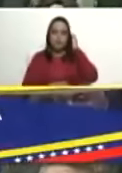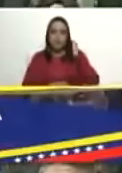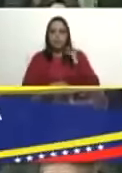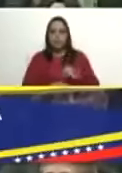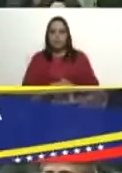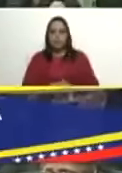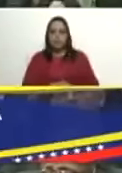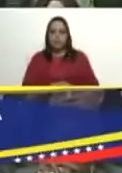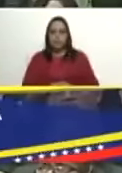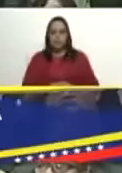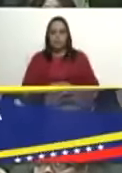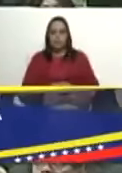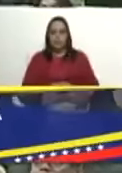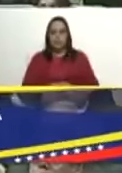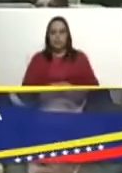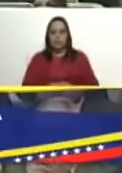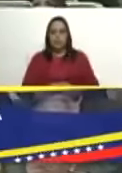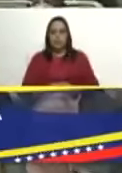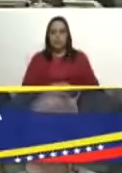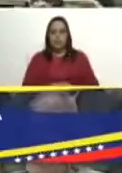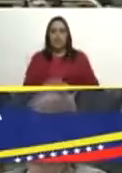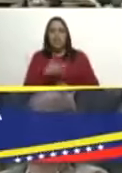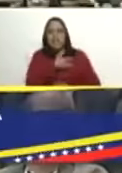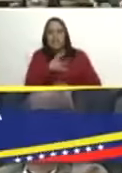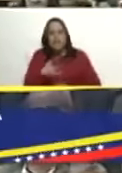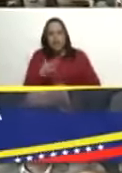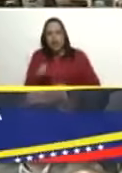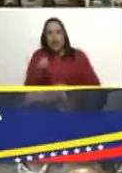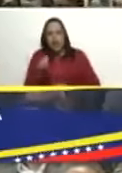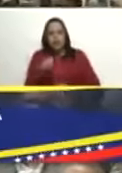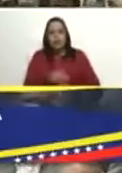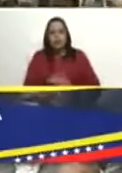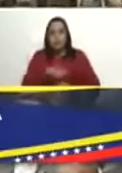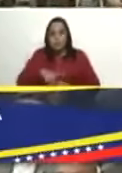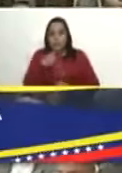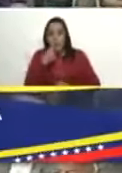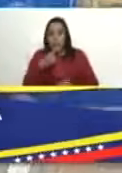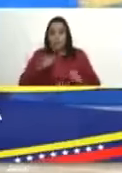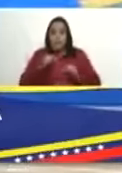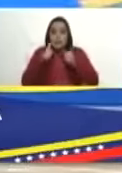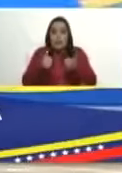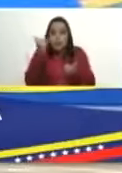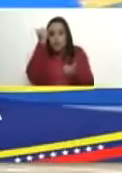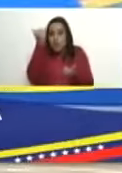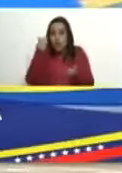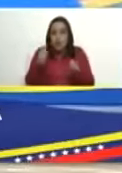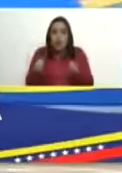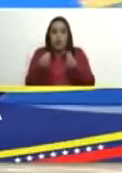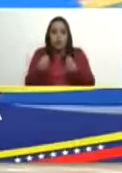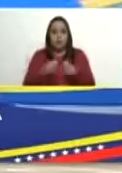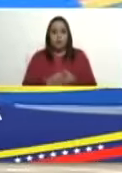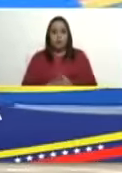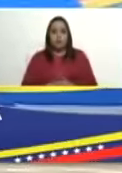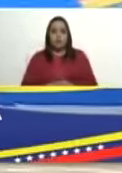alcances, desde la aspiración, pudiéramos decir, inicial,